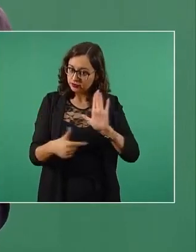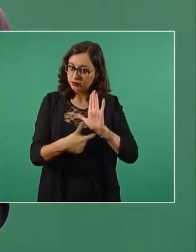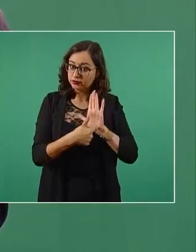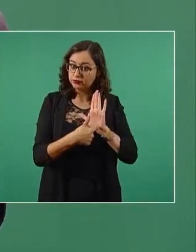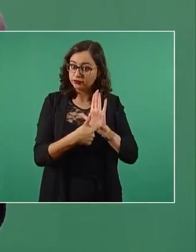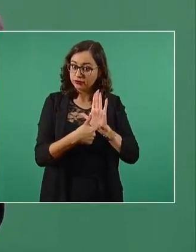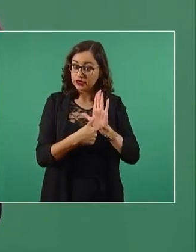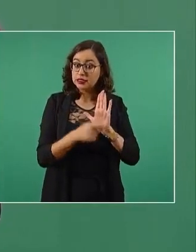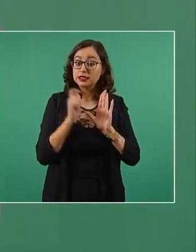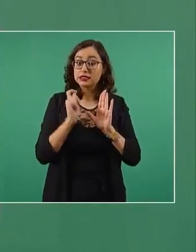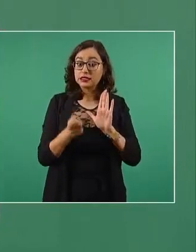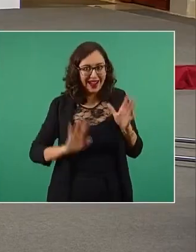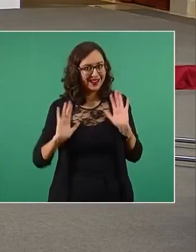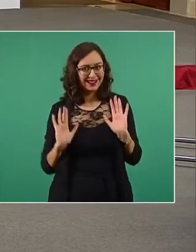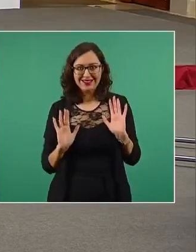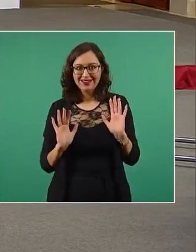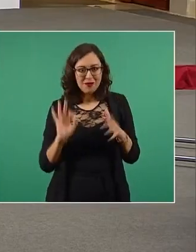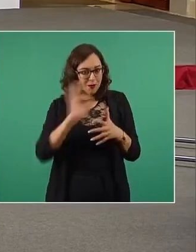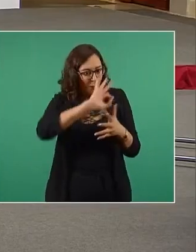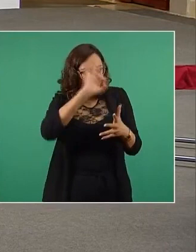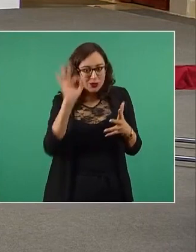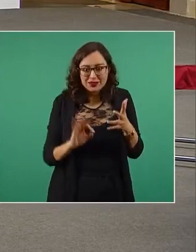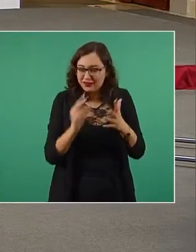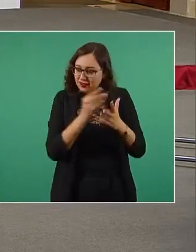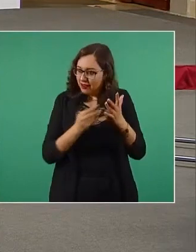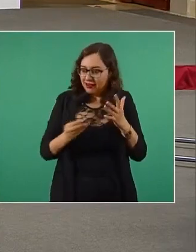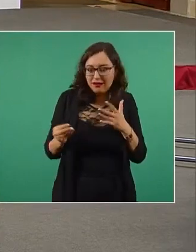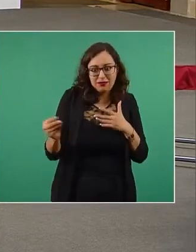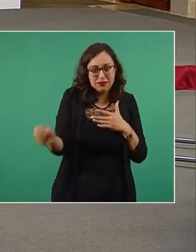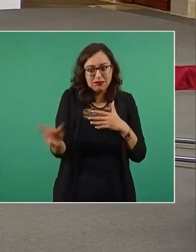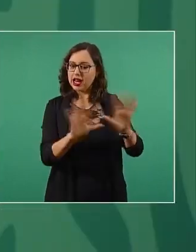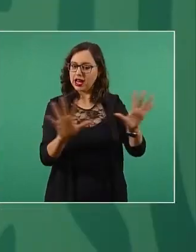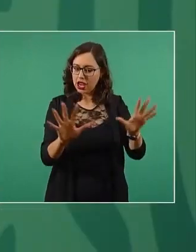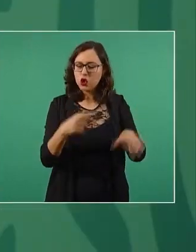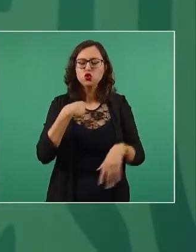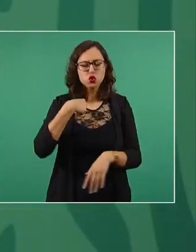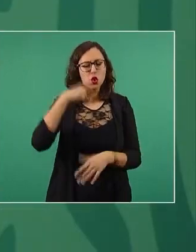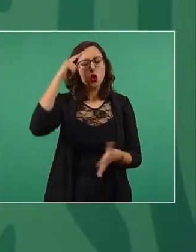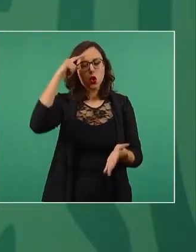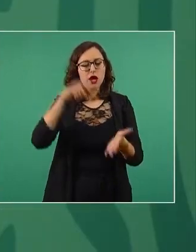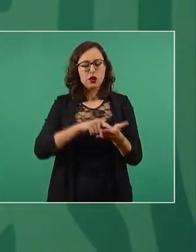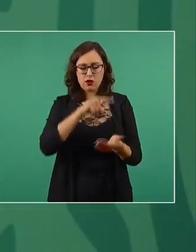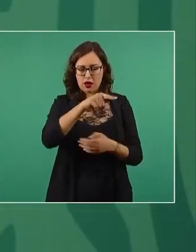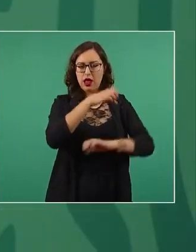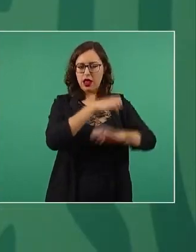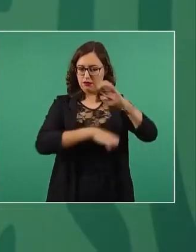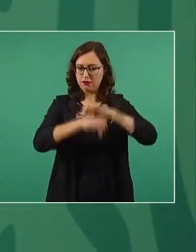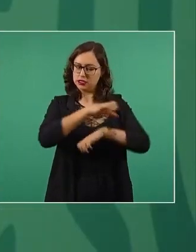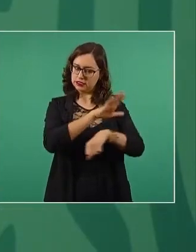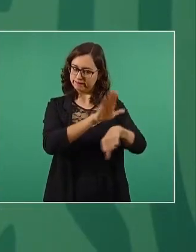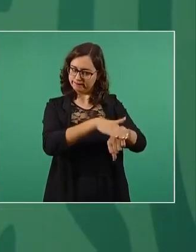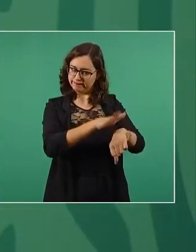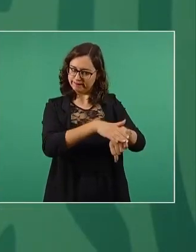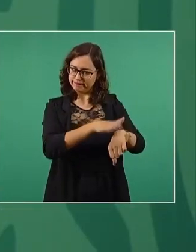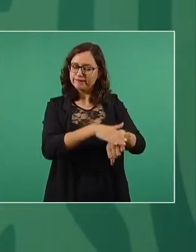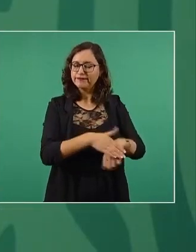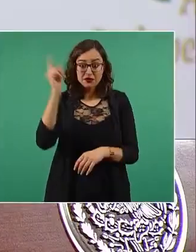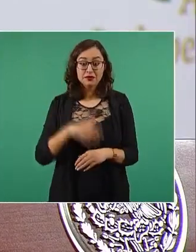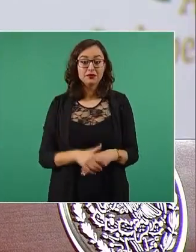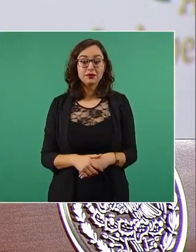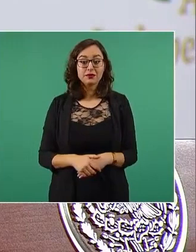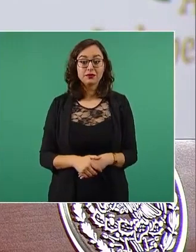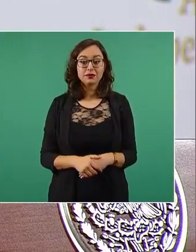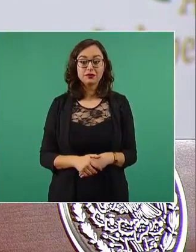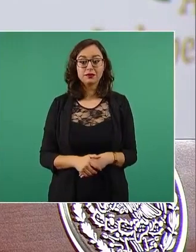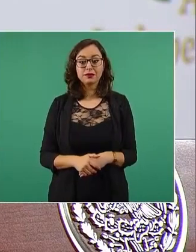conferencia matutina desde palacio nacional el presidente de méxico andrés manuel lópez obrador advirtió sobre el repunte de contagios de kobe 19 entre los jóvenes